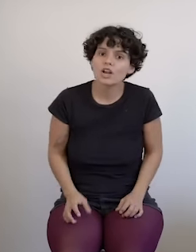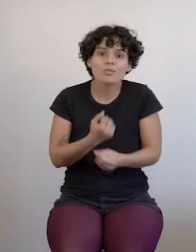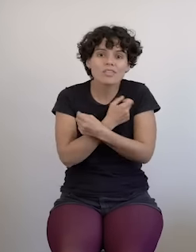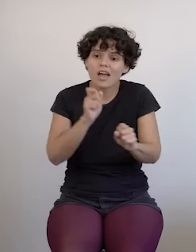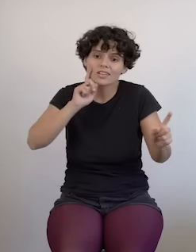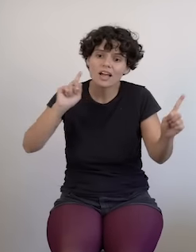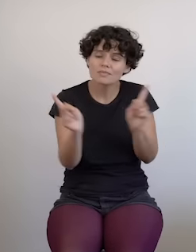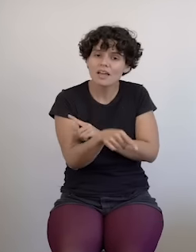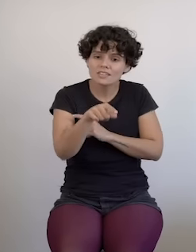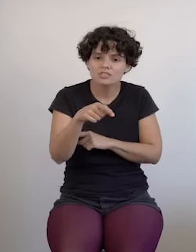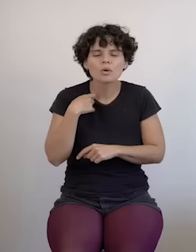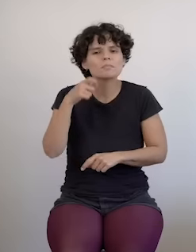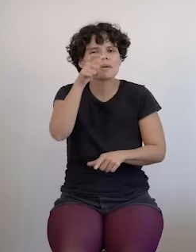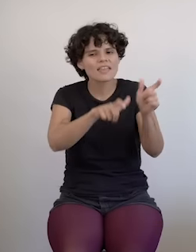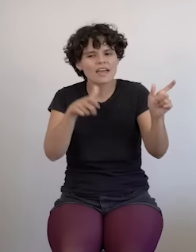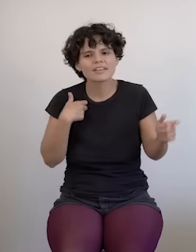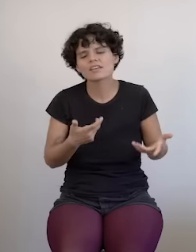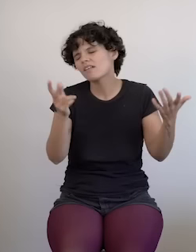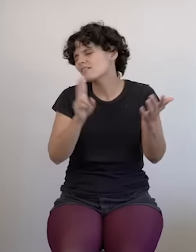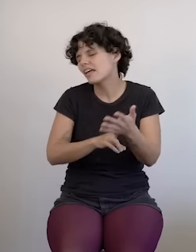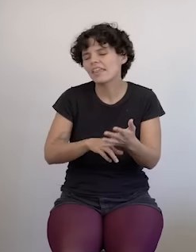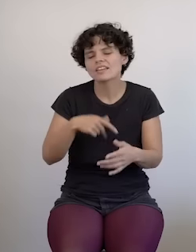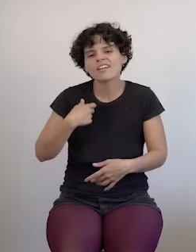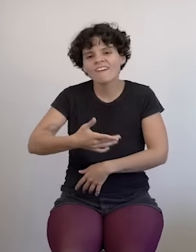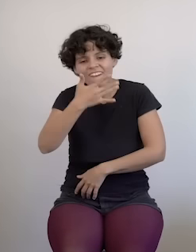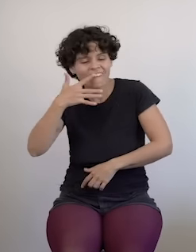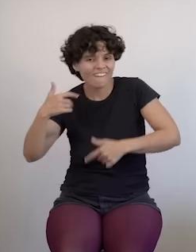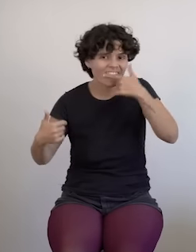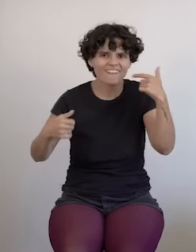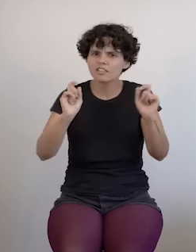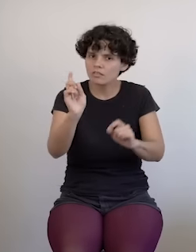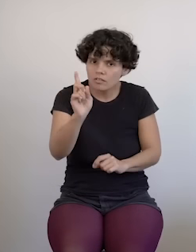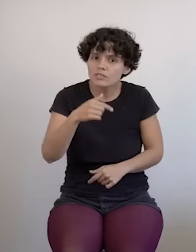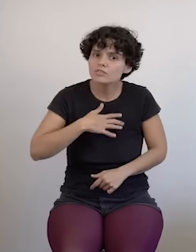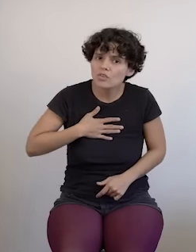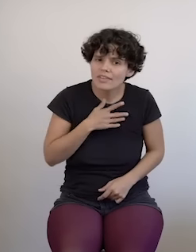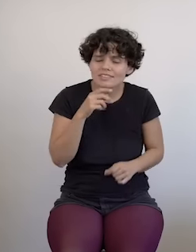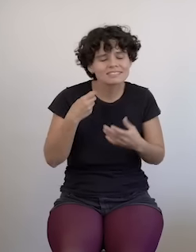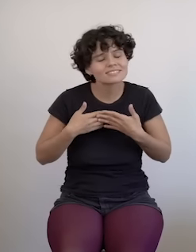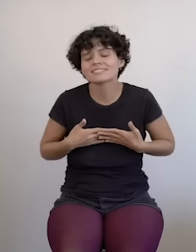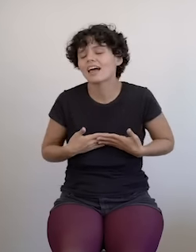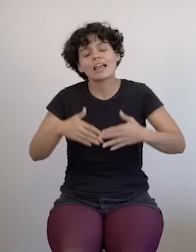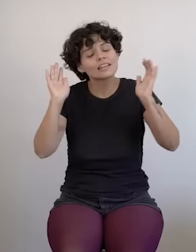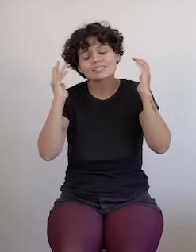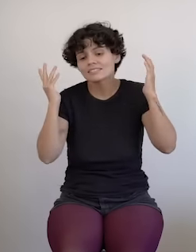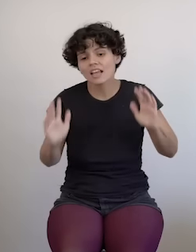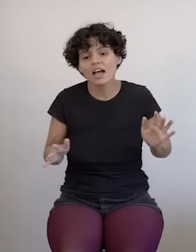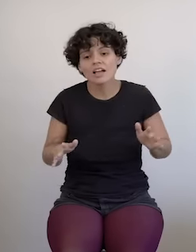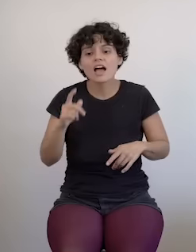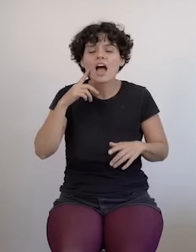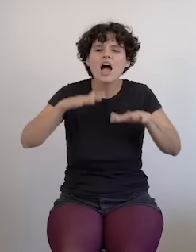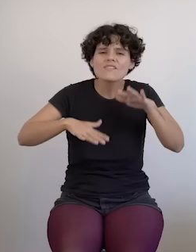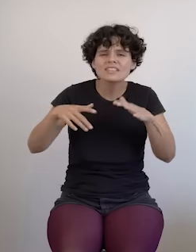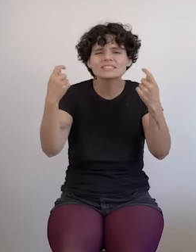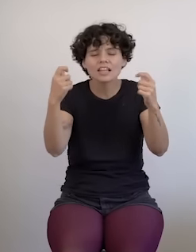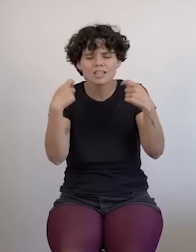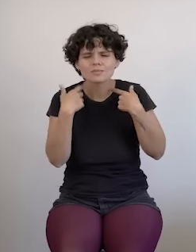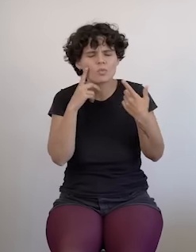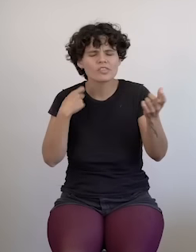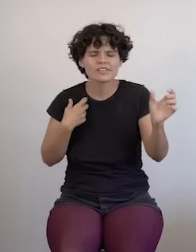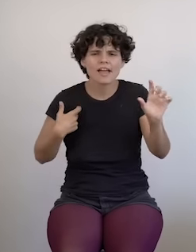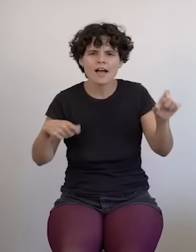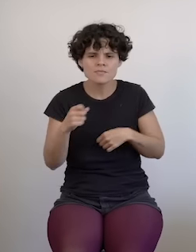salir, hermano. Y sinceramente, la calle decía que no, que yo era choro, pero yo quería puro salir, hermano. Si de repente nos poníamos una coraza, ¿cachai? Y